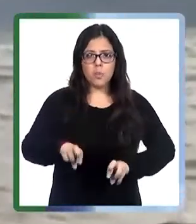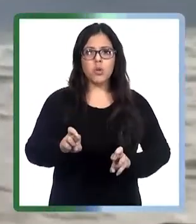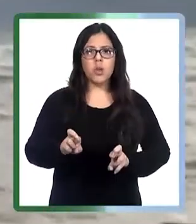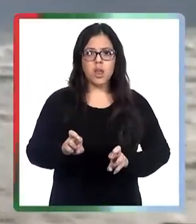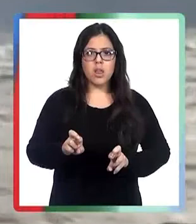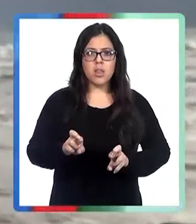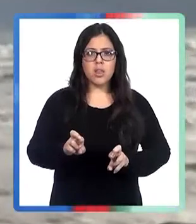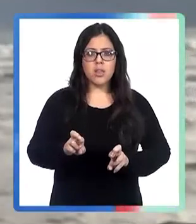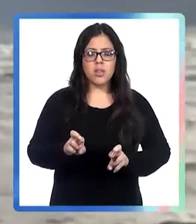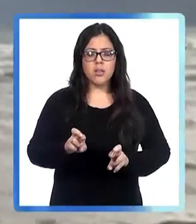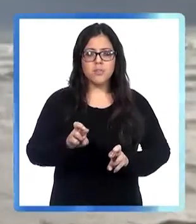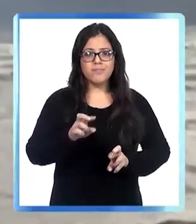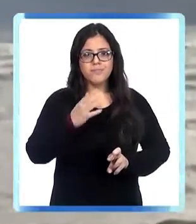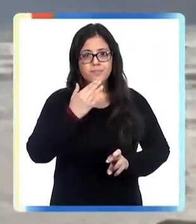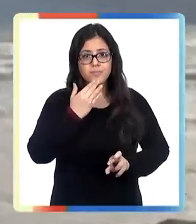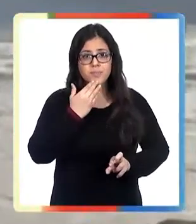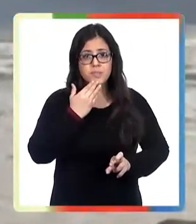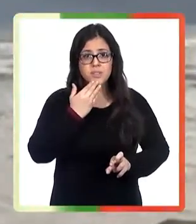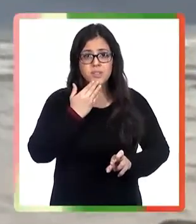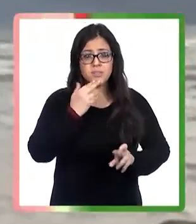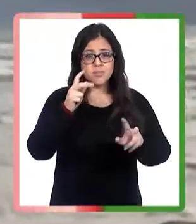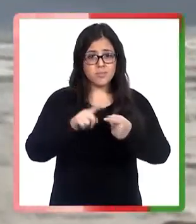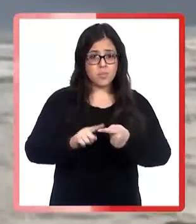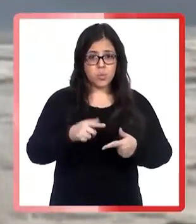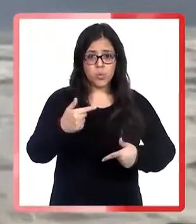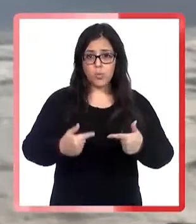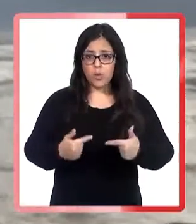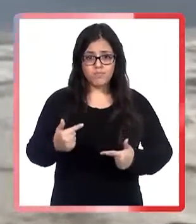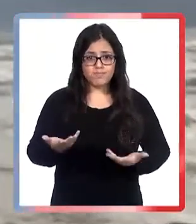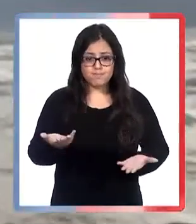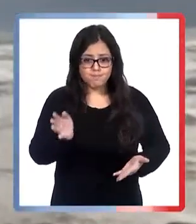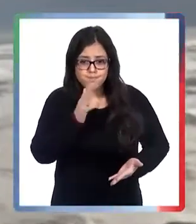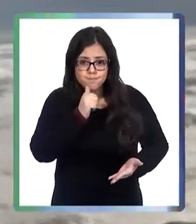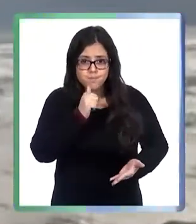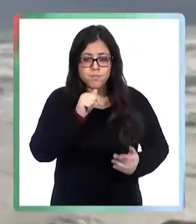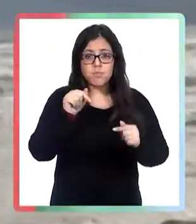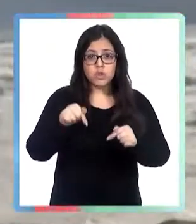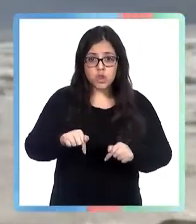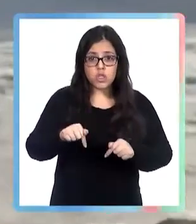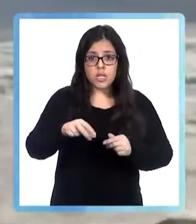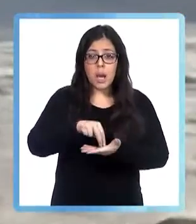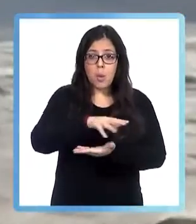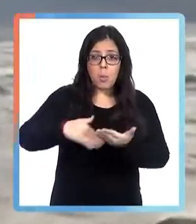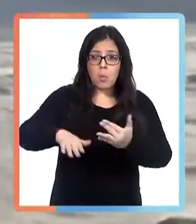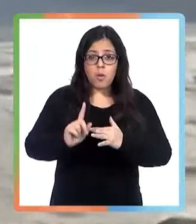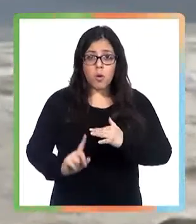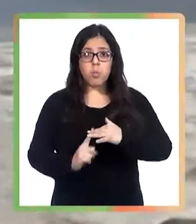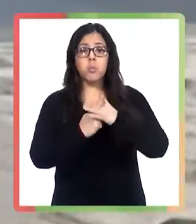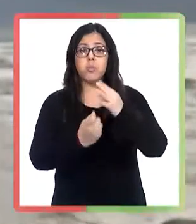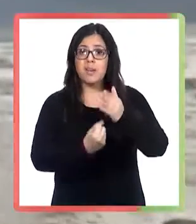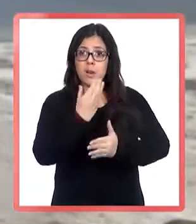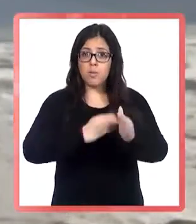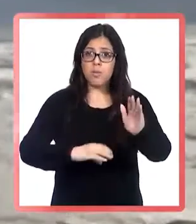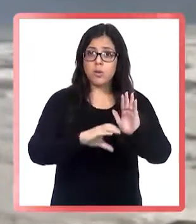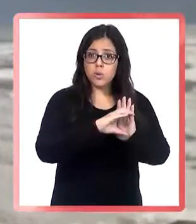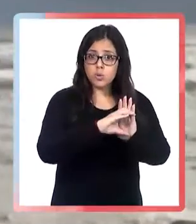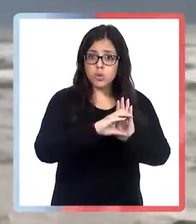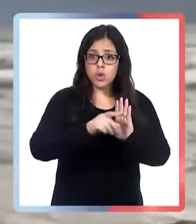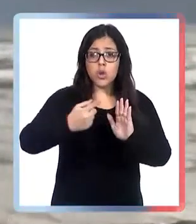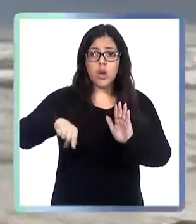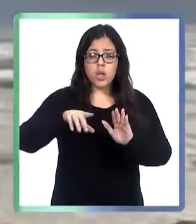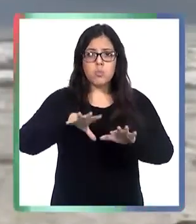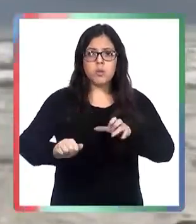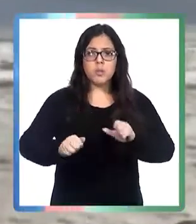tenido menos oportunidades, incluso, por ejemplo, de participación política, donde hoy los pueblos originarios en esta